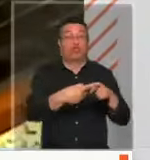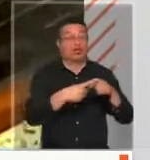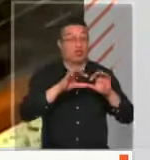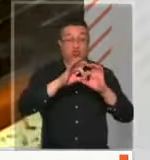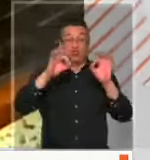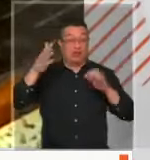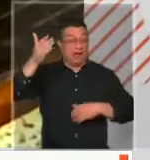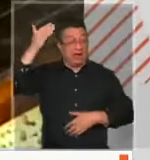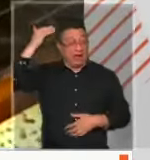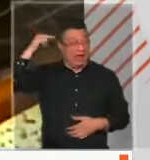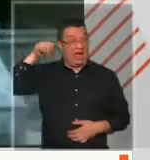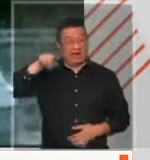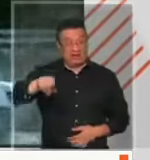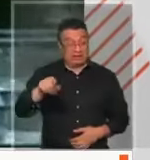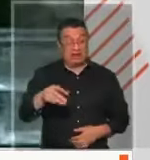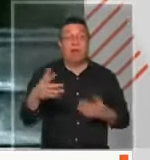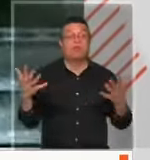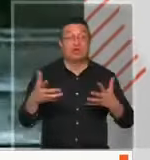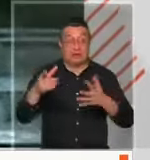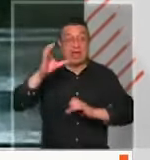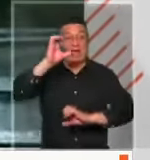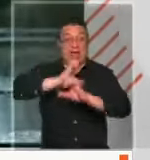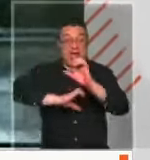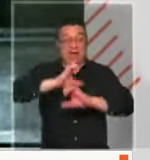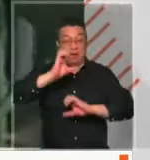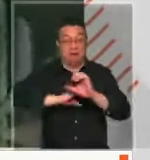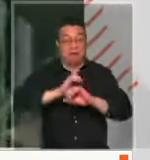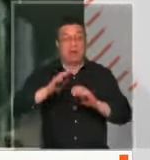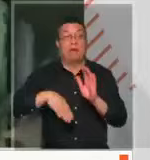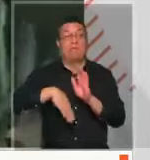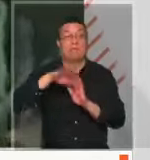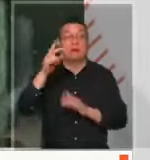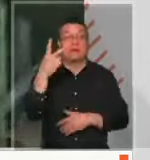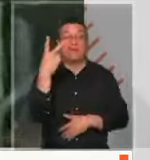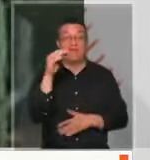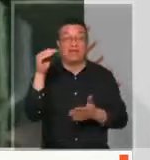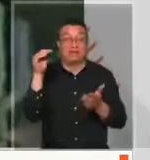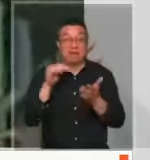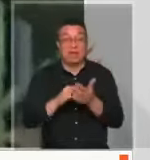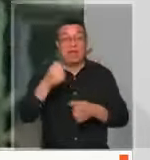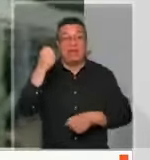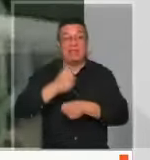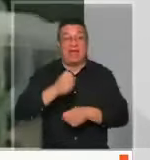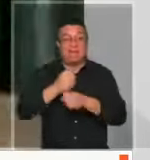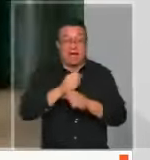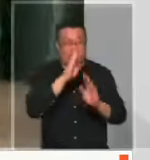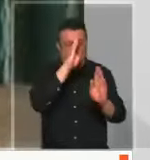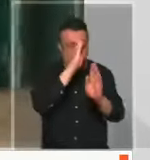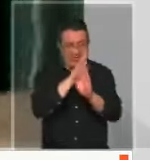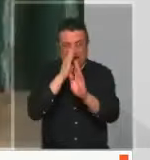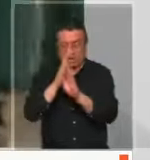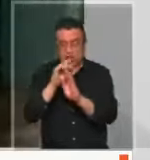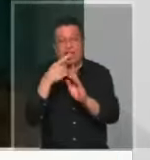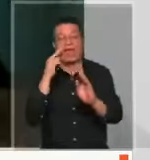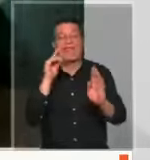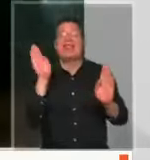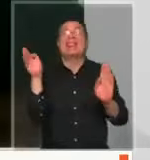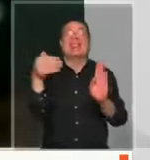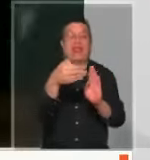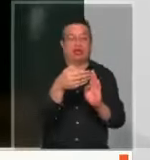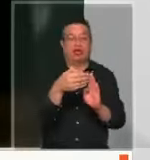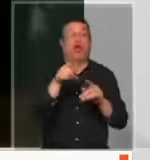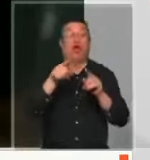precedentes en nuestro país, puesto que esta empresa entrega más de 20.000 empleos directos e indirectos. Hoy día